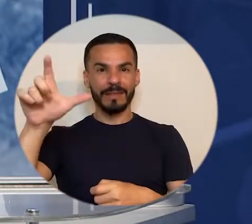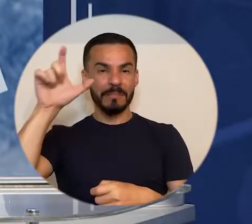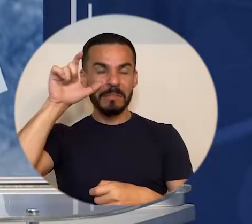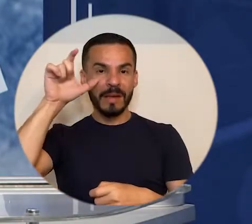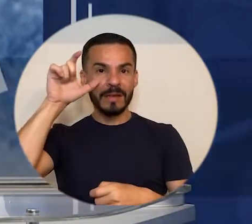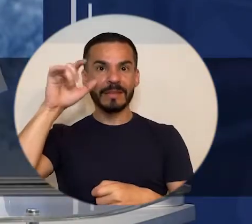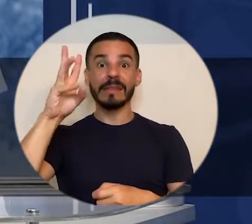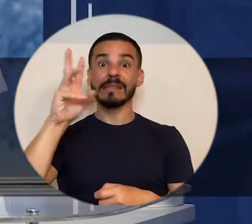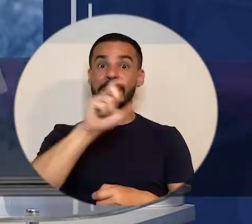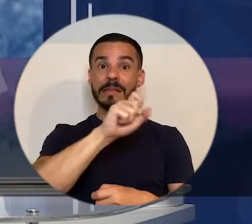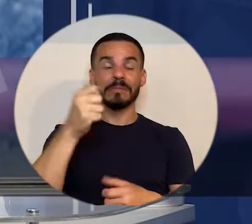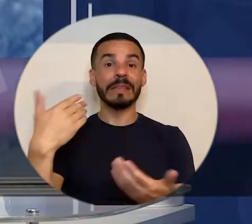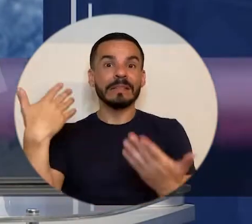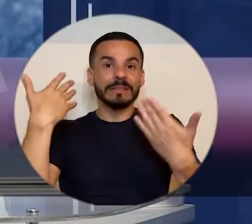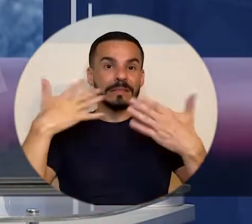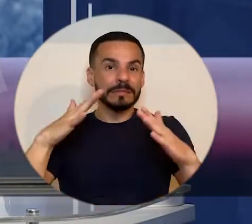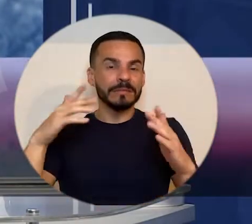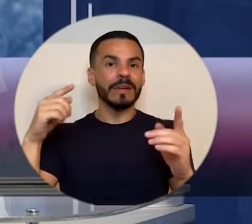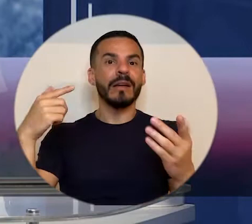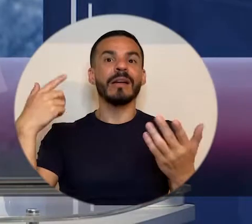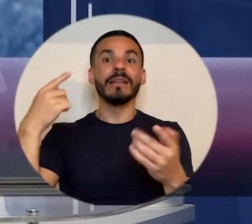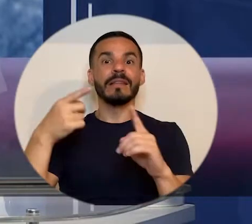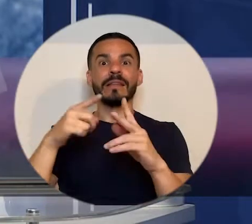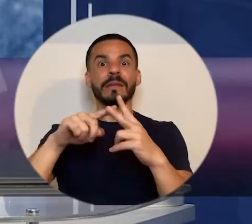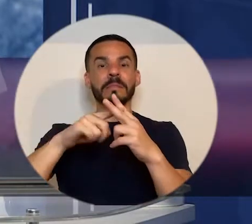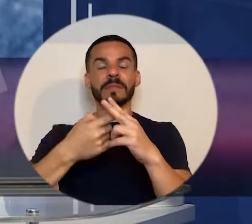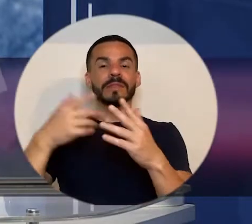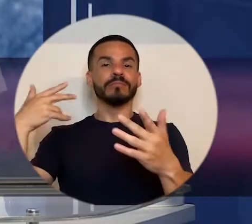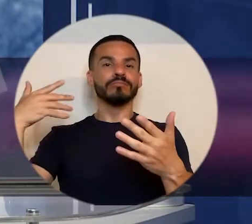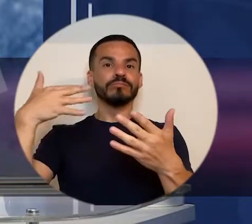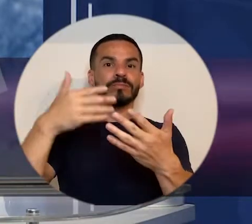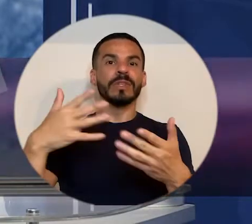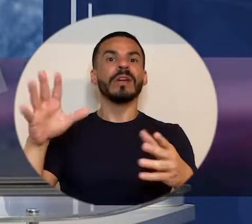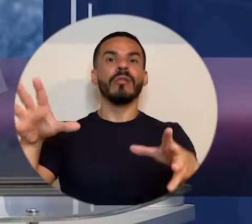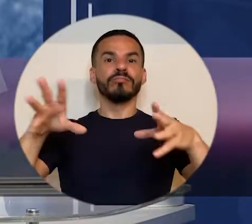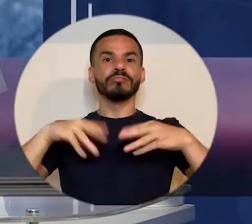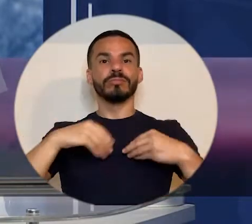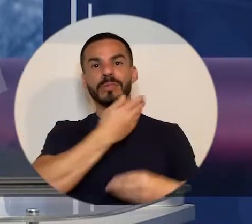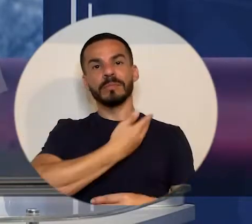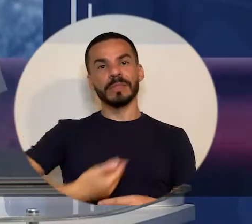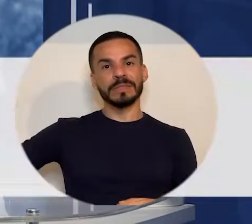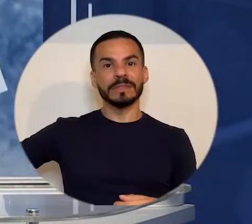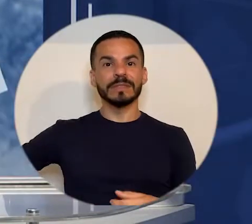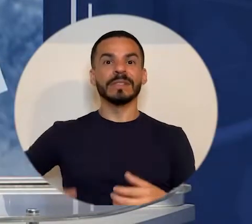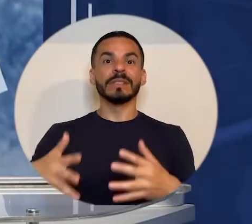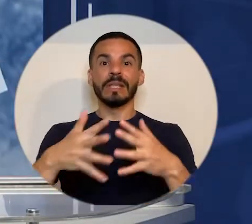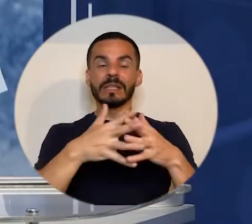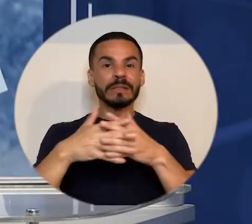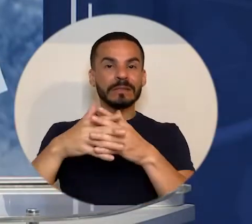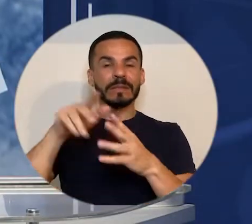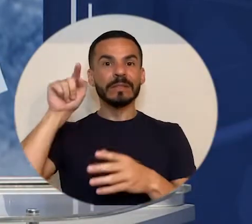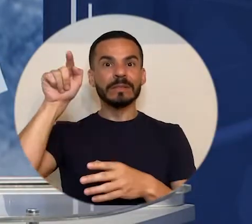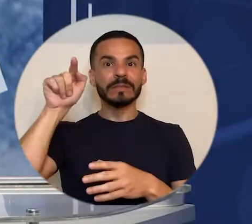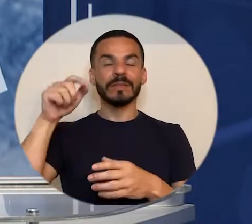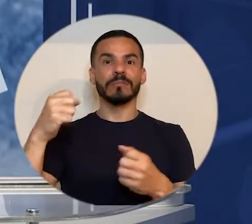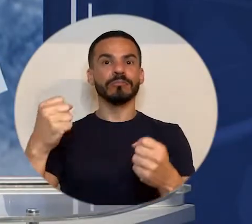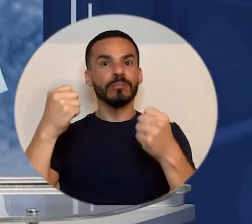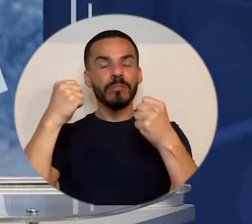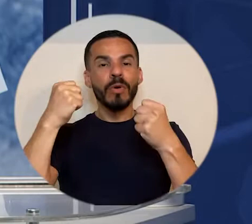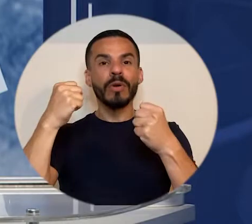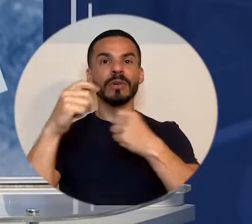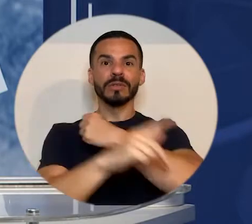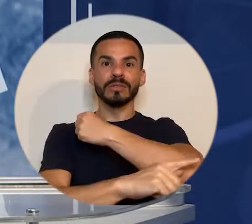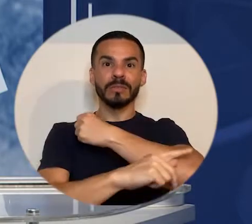6 meses se cumplen desde que Joe Biden asumió la presidencia de esta poderosa nación del norte